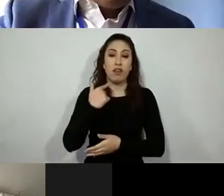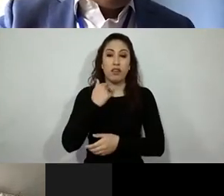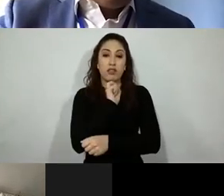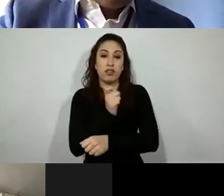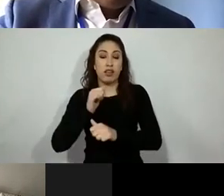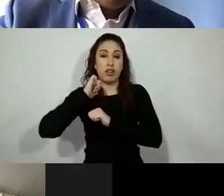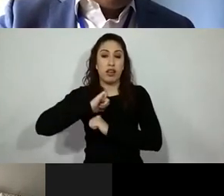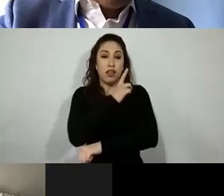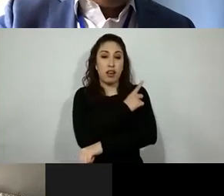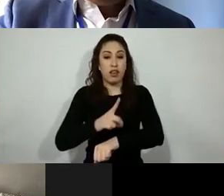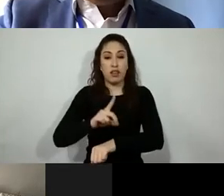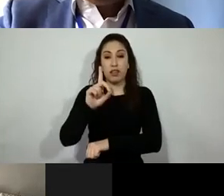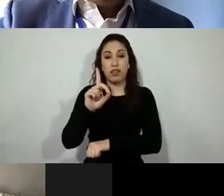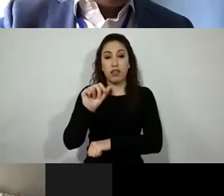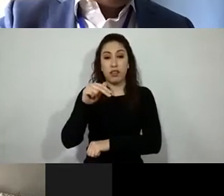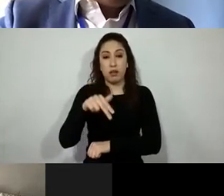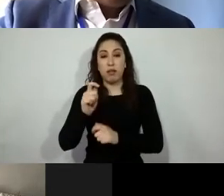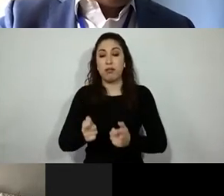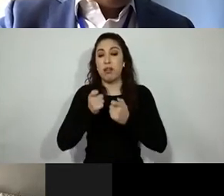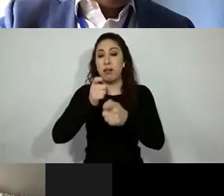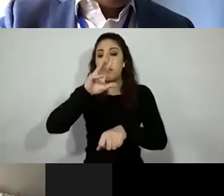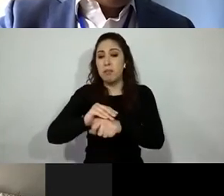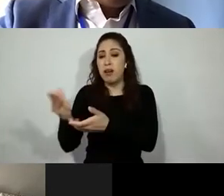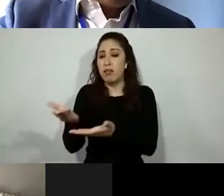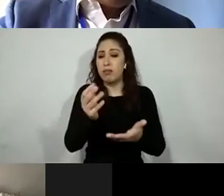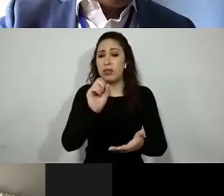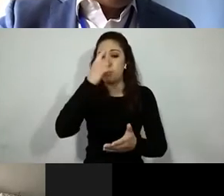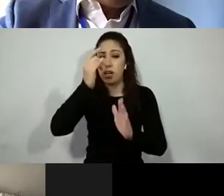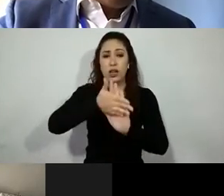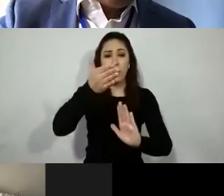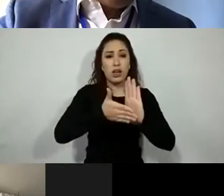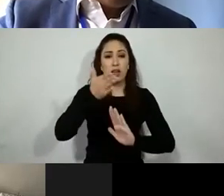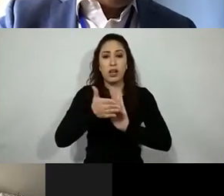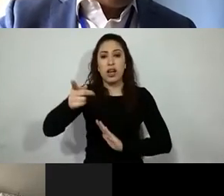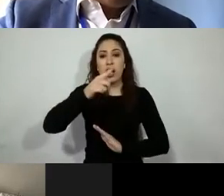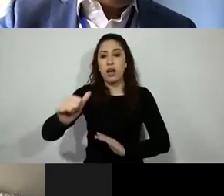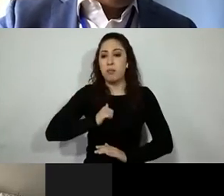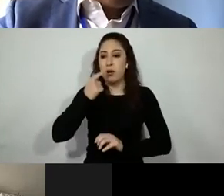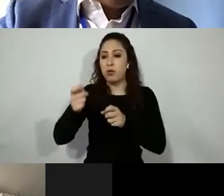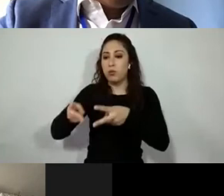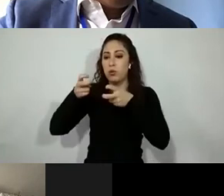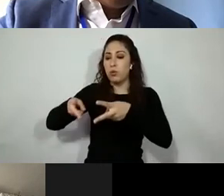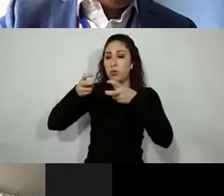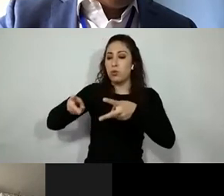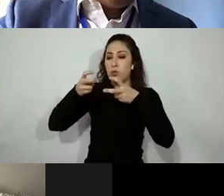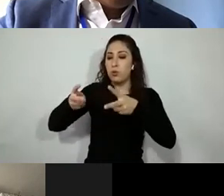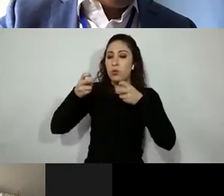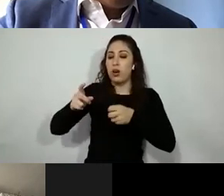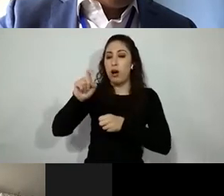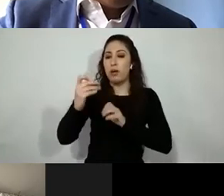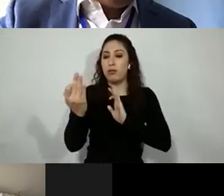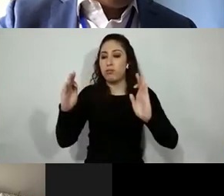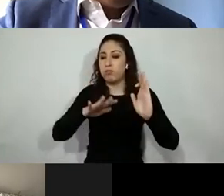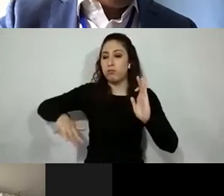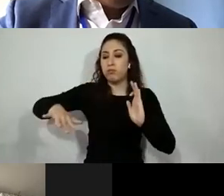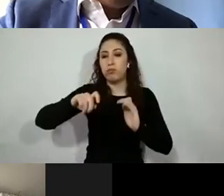ahí darles todos los permisos para poder quitarles el agua a los pueblos originarios,